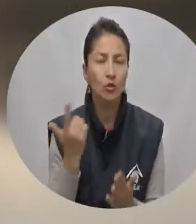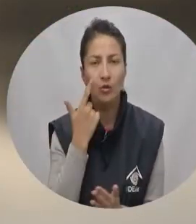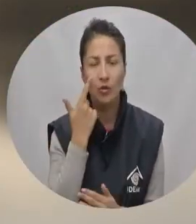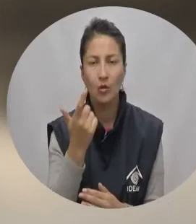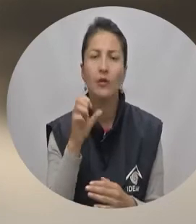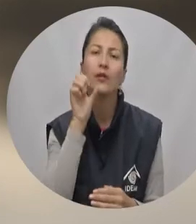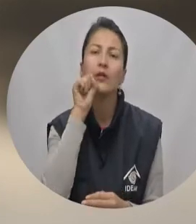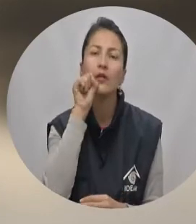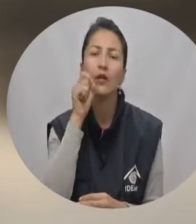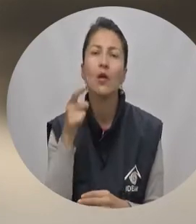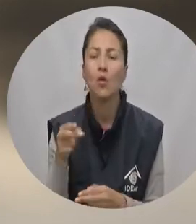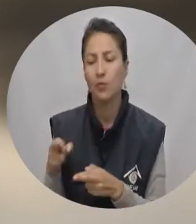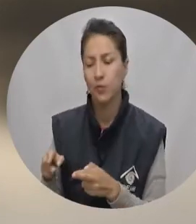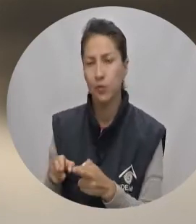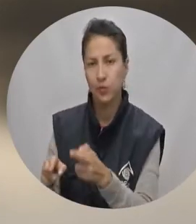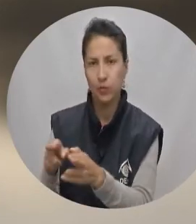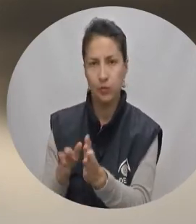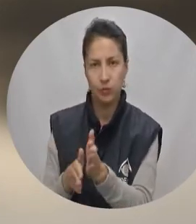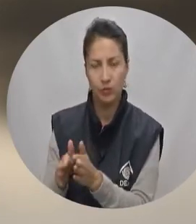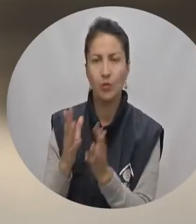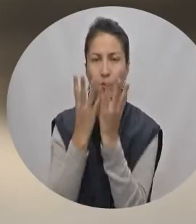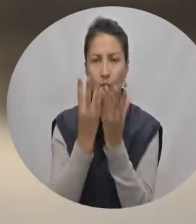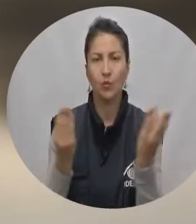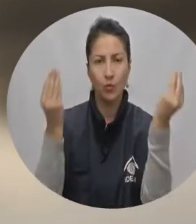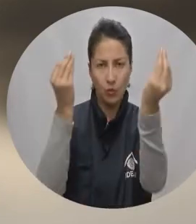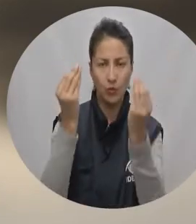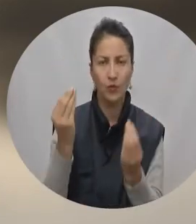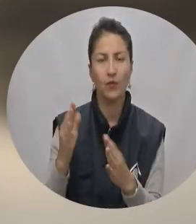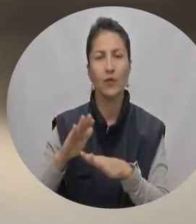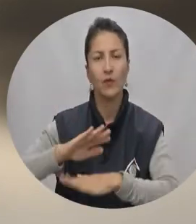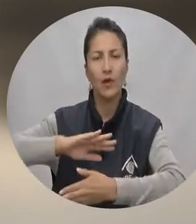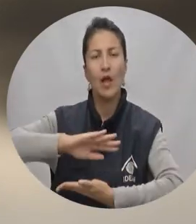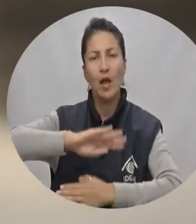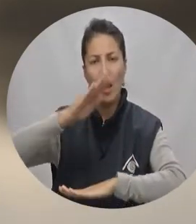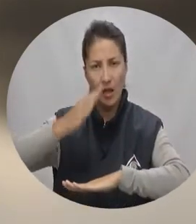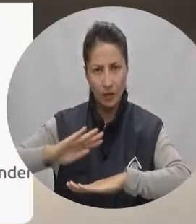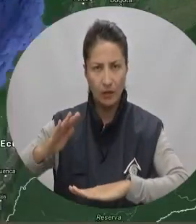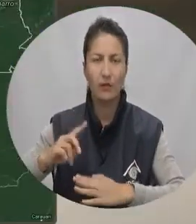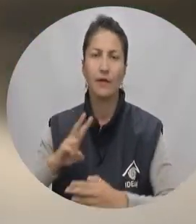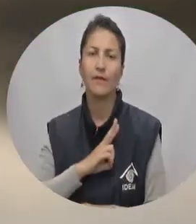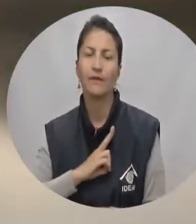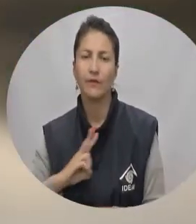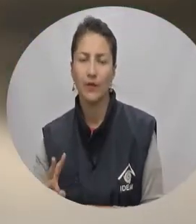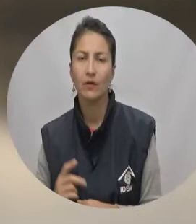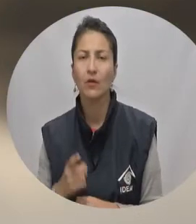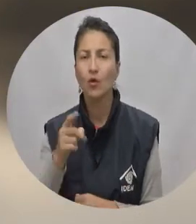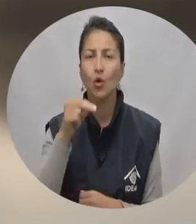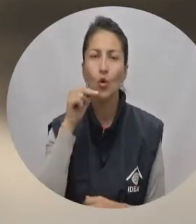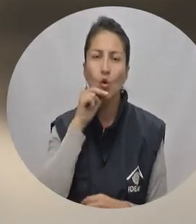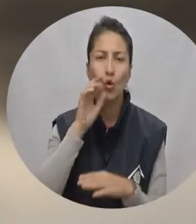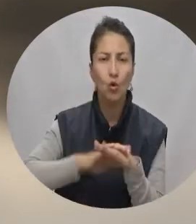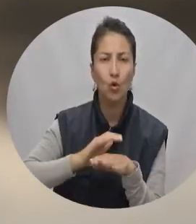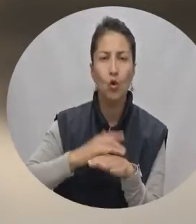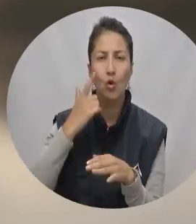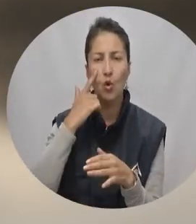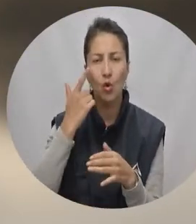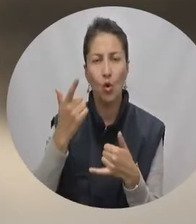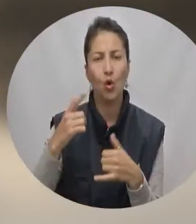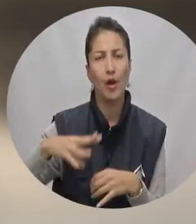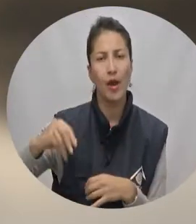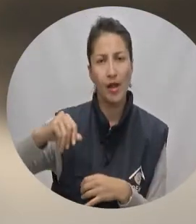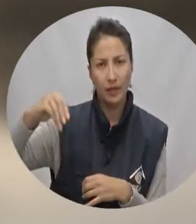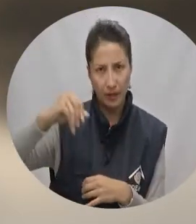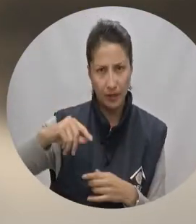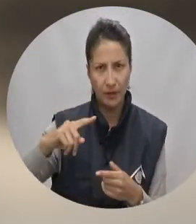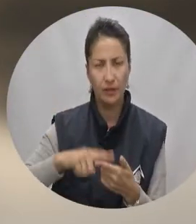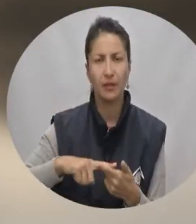ríos sobre el Urabá, occidente de Antioquia, norte de Chocó y el Valle. Alerta roja por incendios en Atlántico, Bolívar, Cesar, La Guajira y